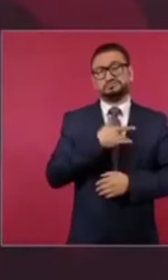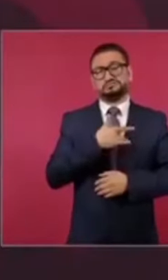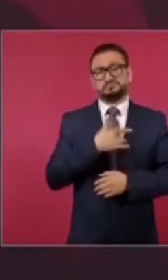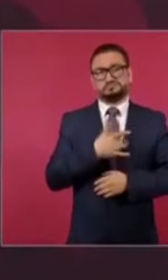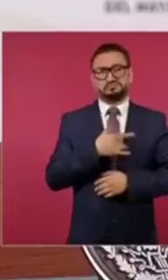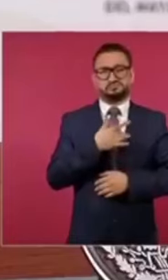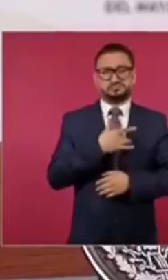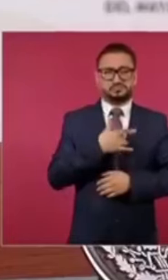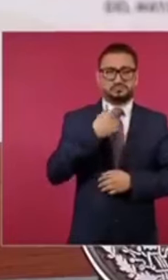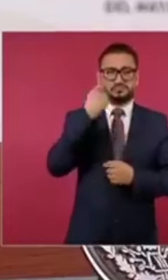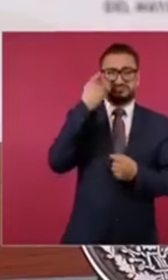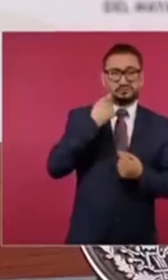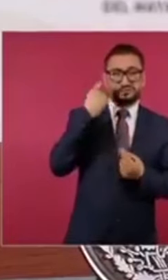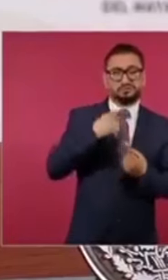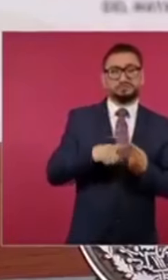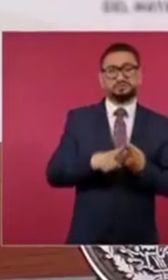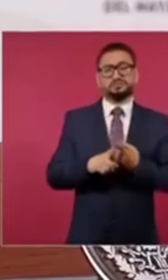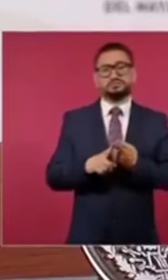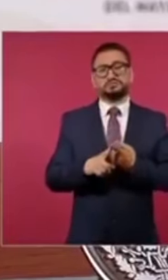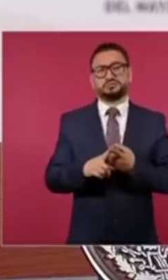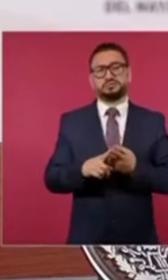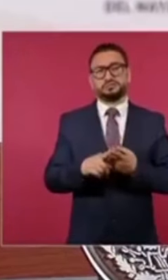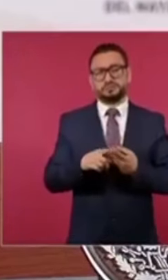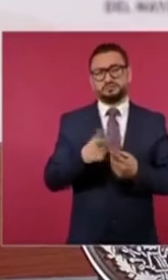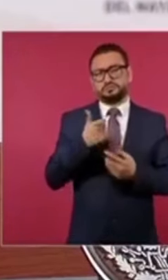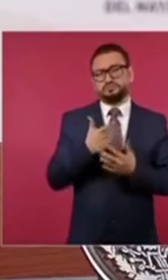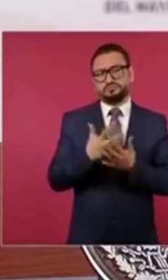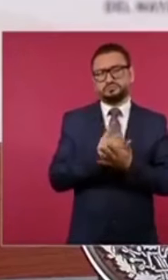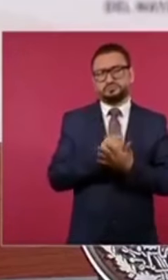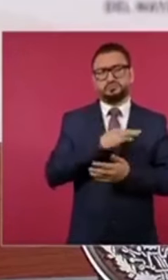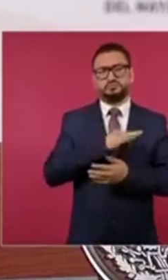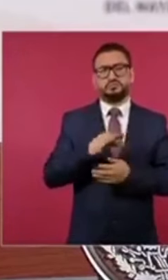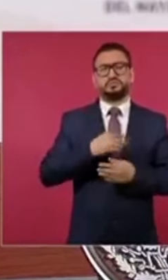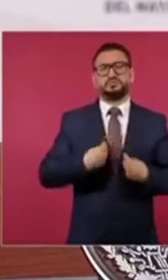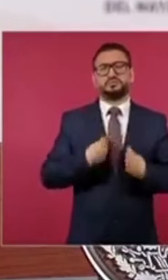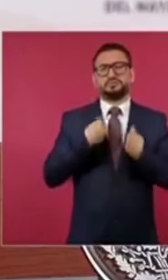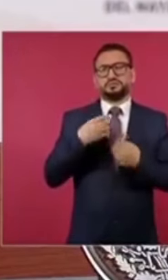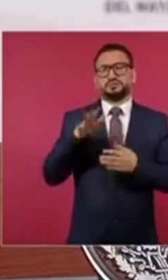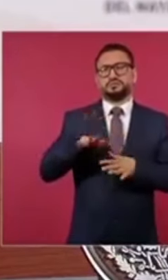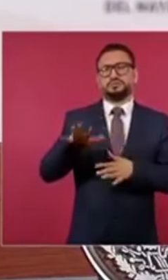los exmandatarios pero que piensa que vivirá cómodamente Pues en Palenque la vida no es tan cara